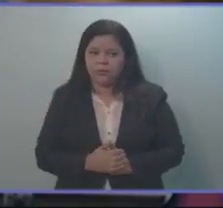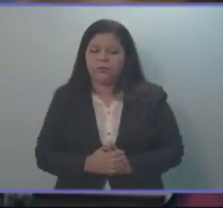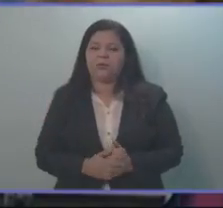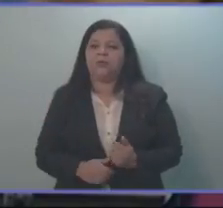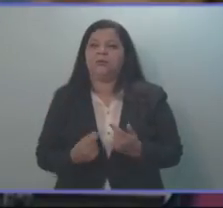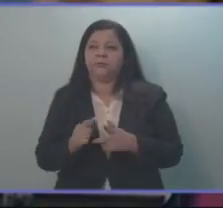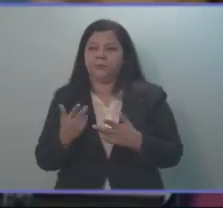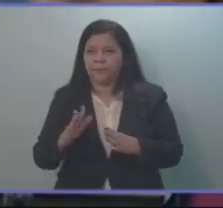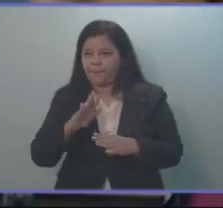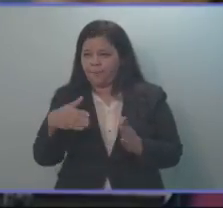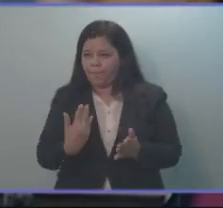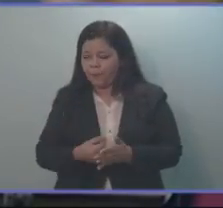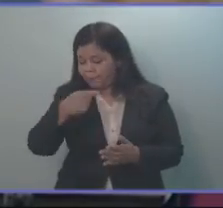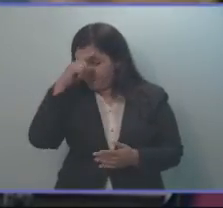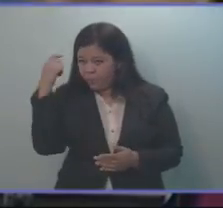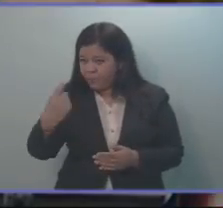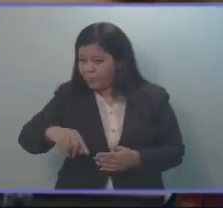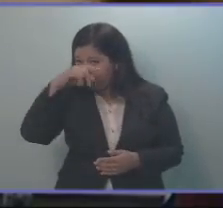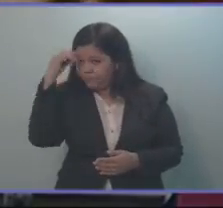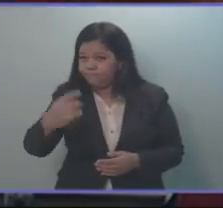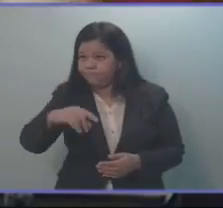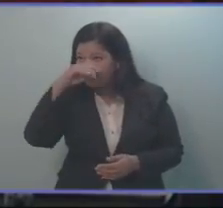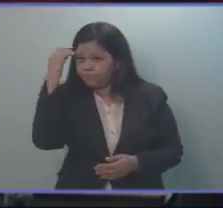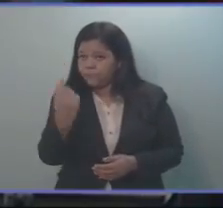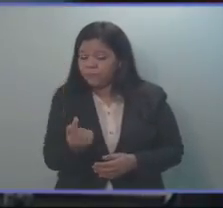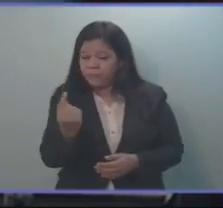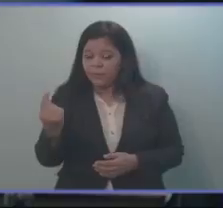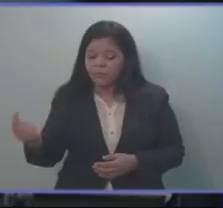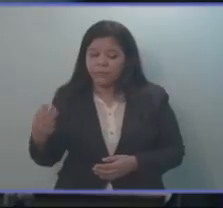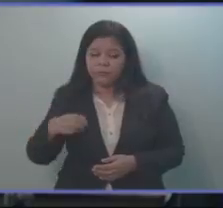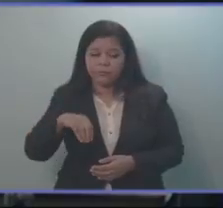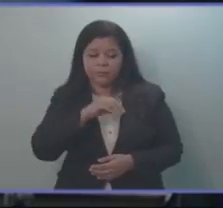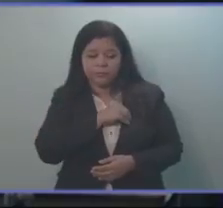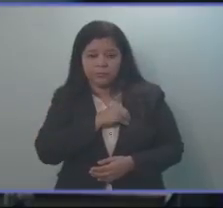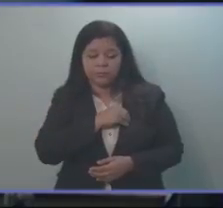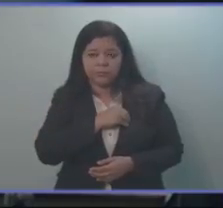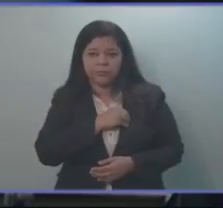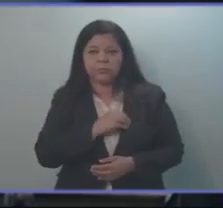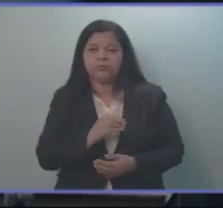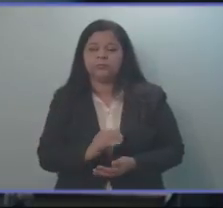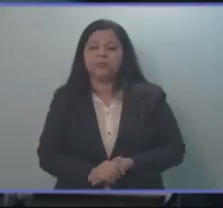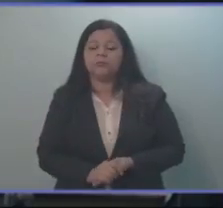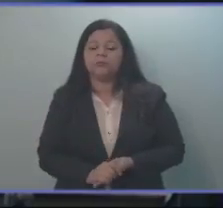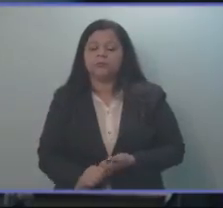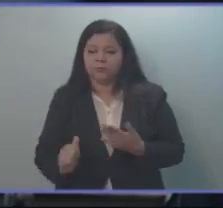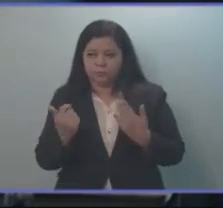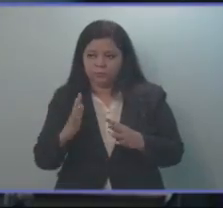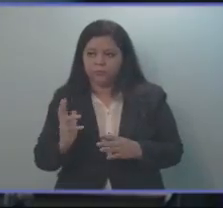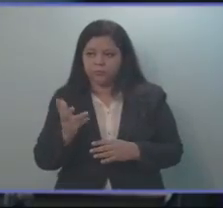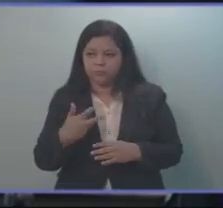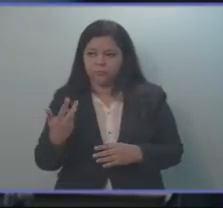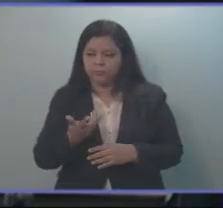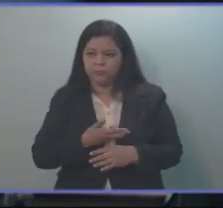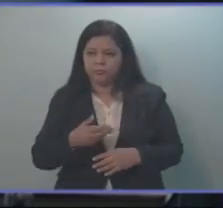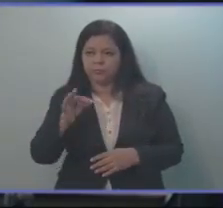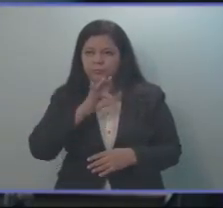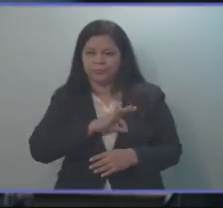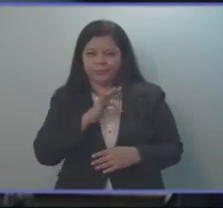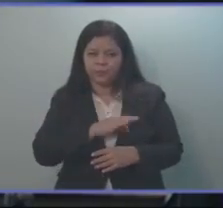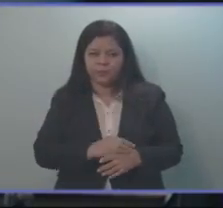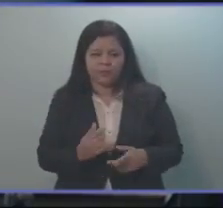del trabajo exhaustivo del personal médico, que se ha logrado beneficiar a